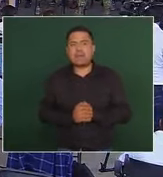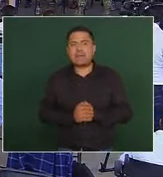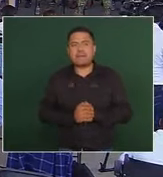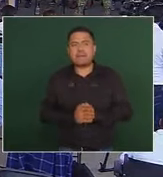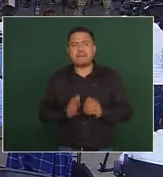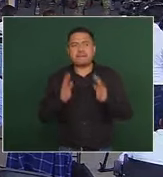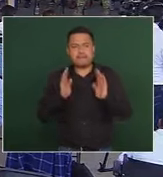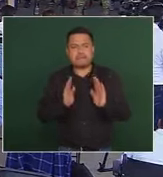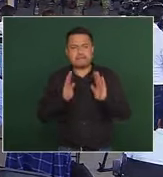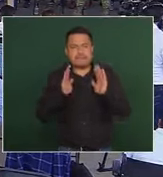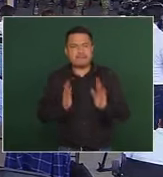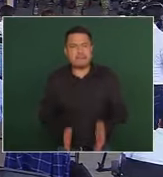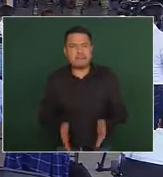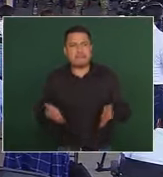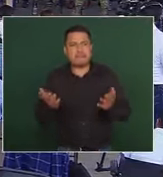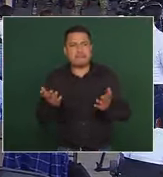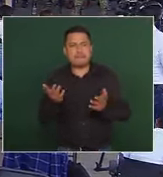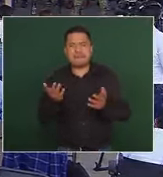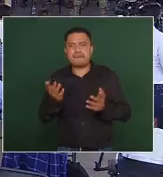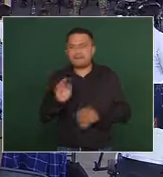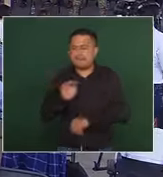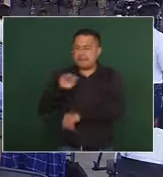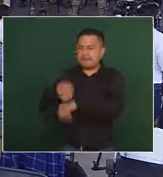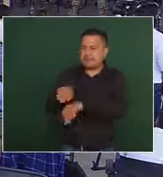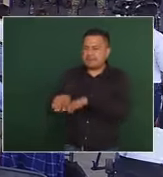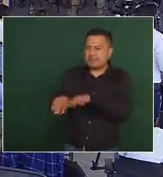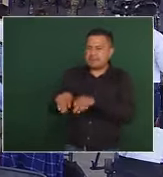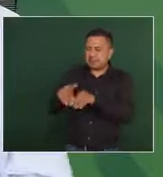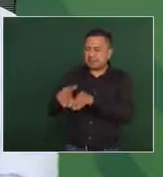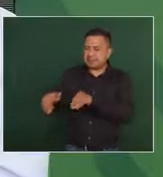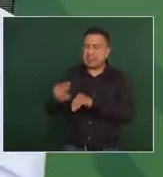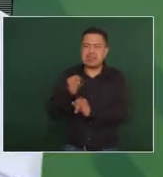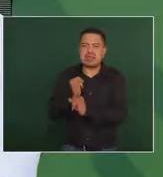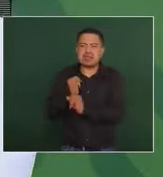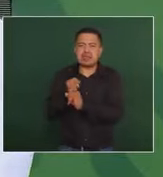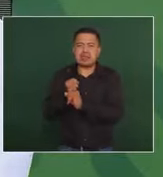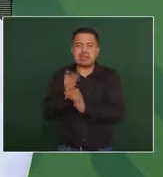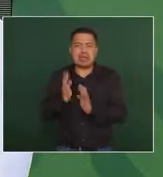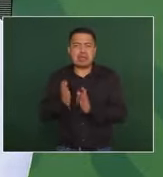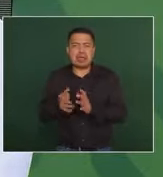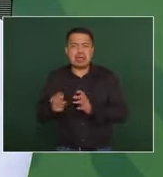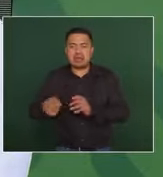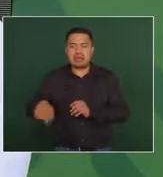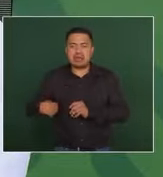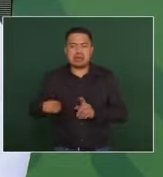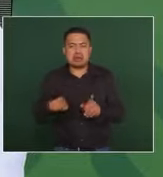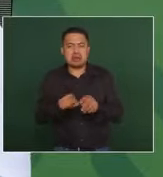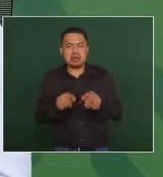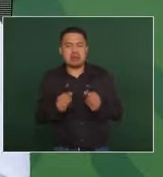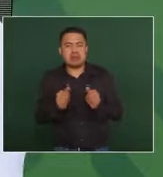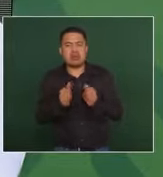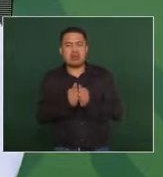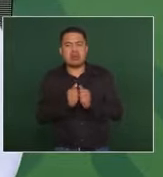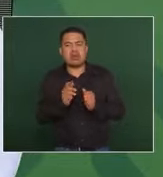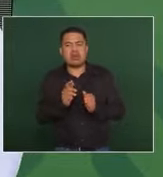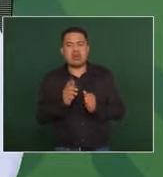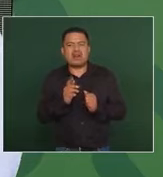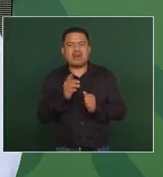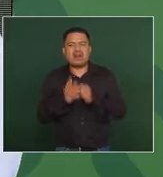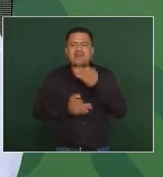ya están operando en las redes sociales con los bots